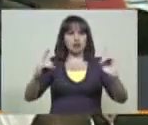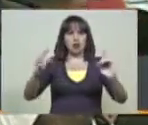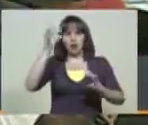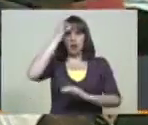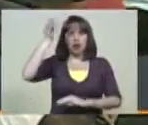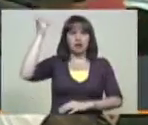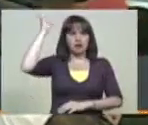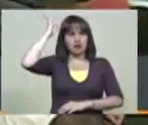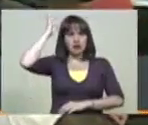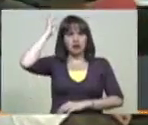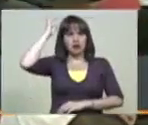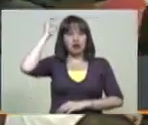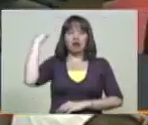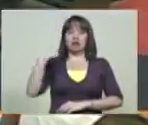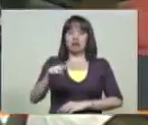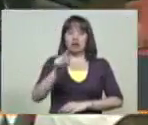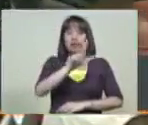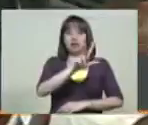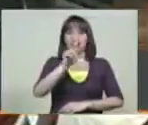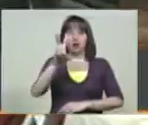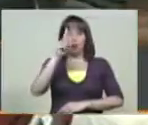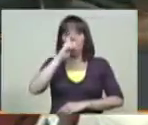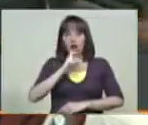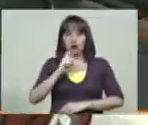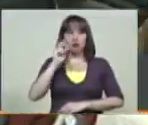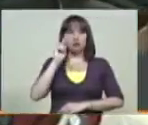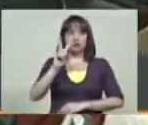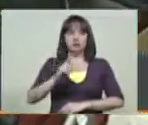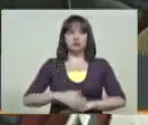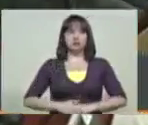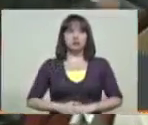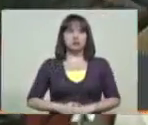tiene 32 años de edad adelante camarada